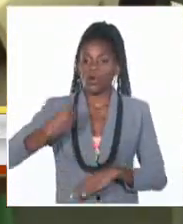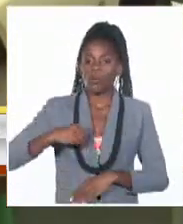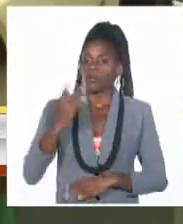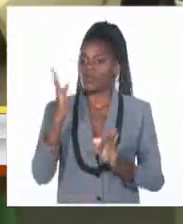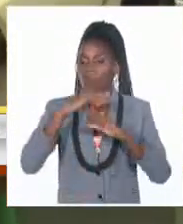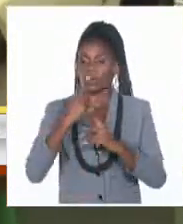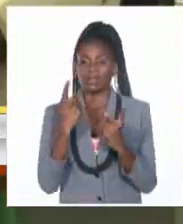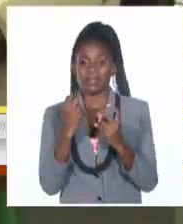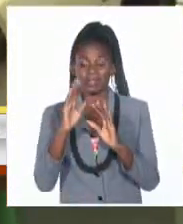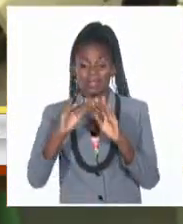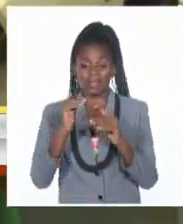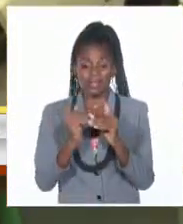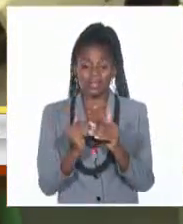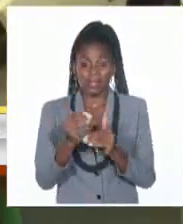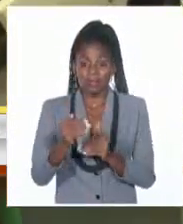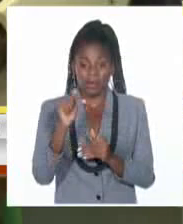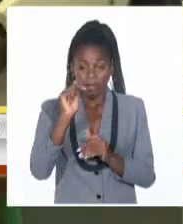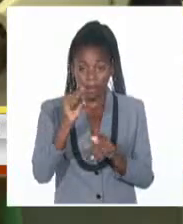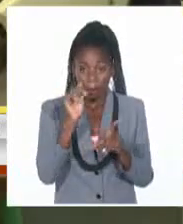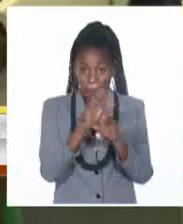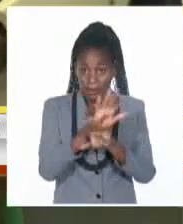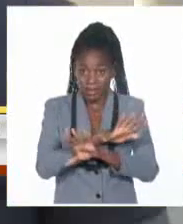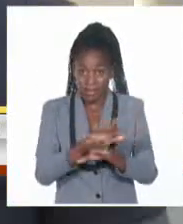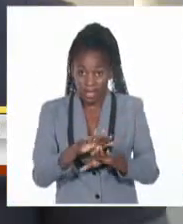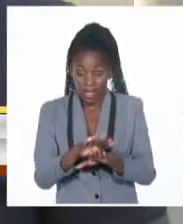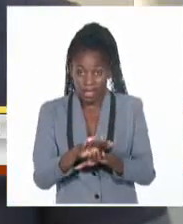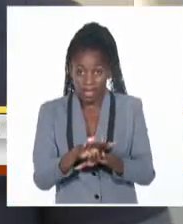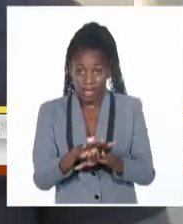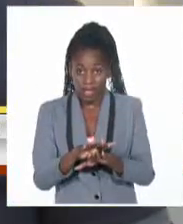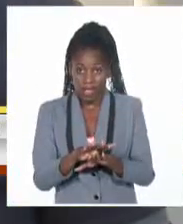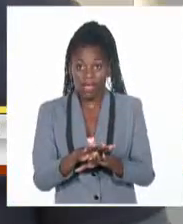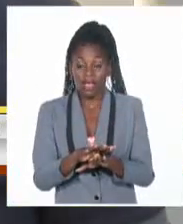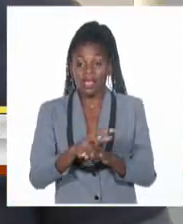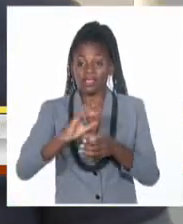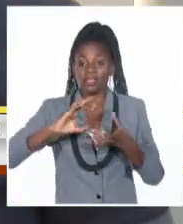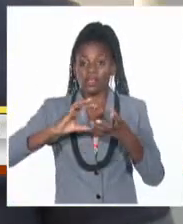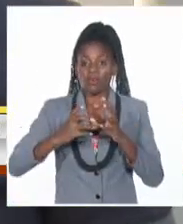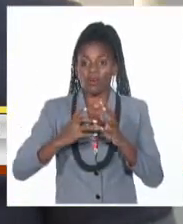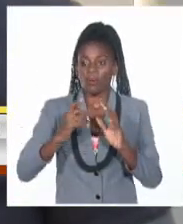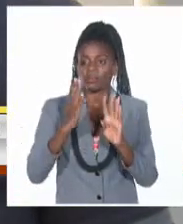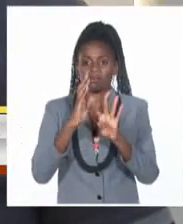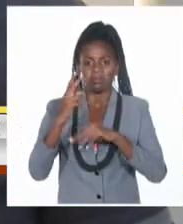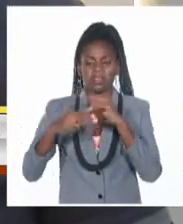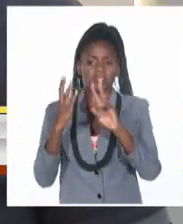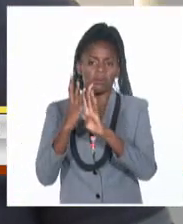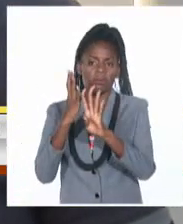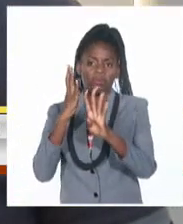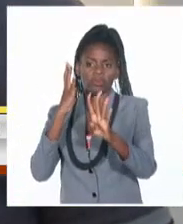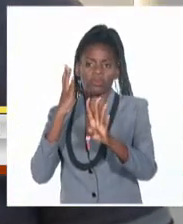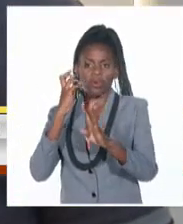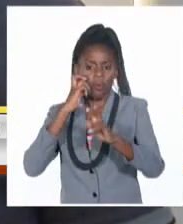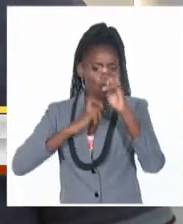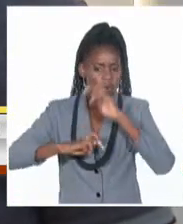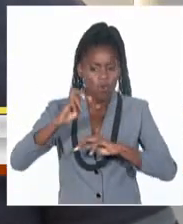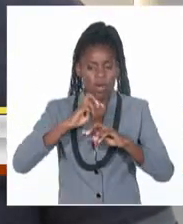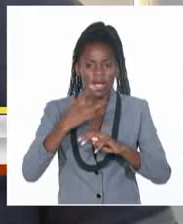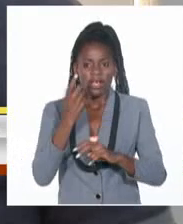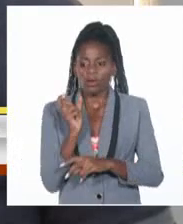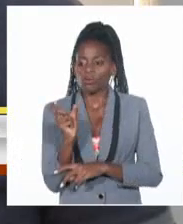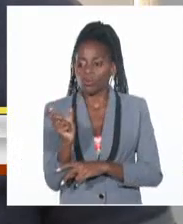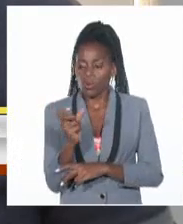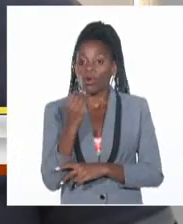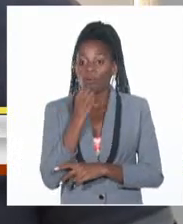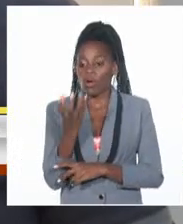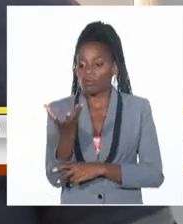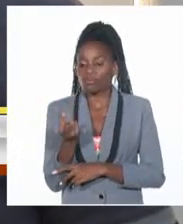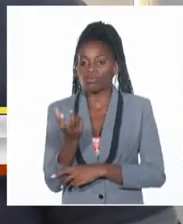partir de que se apliquen estas políticas, esta estrategia, de hacer una cola para primero buscar un cajero que tenga disponibilidad de dinero,